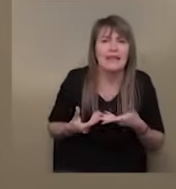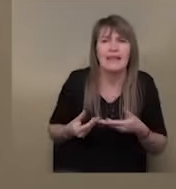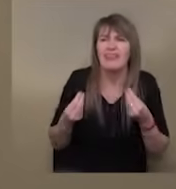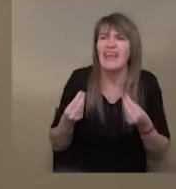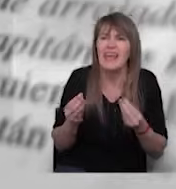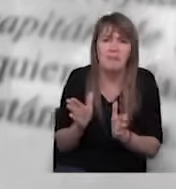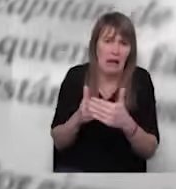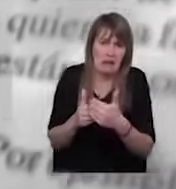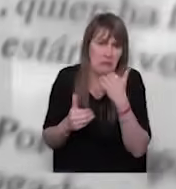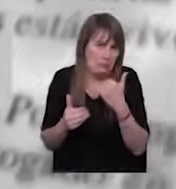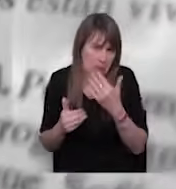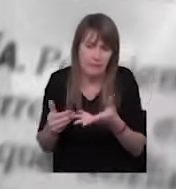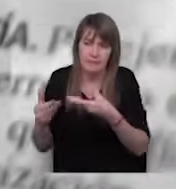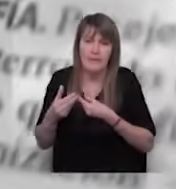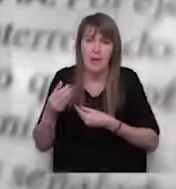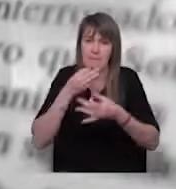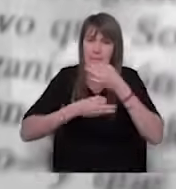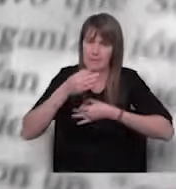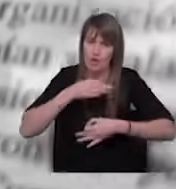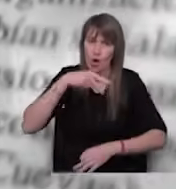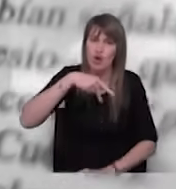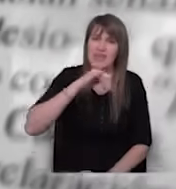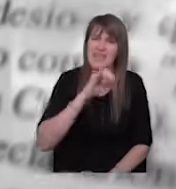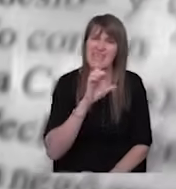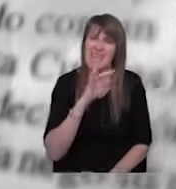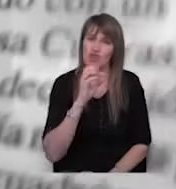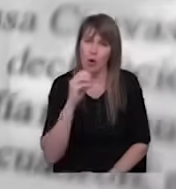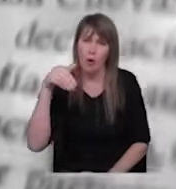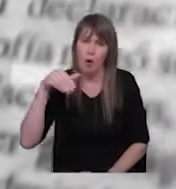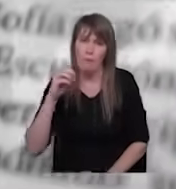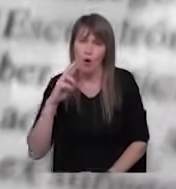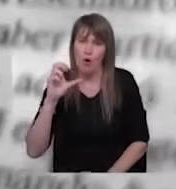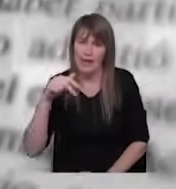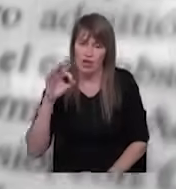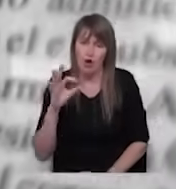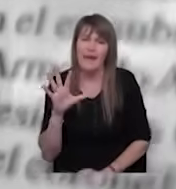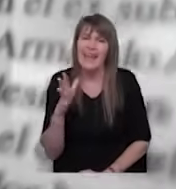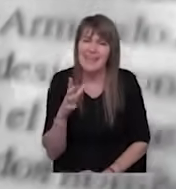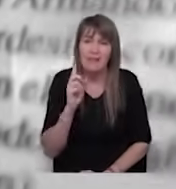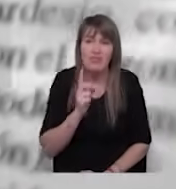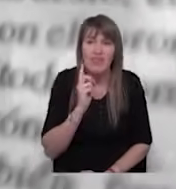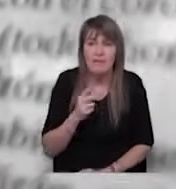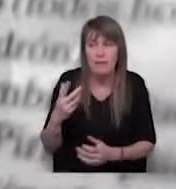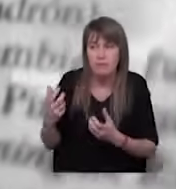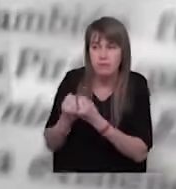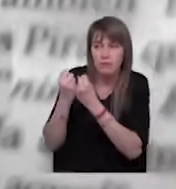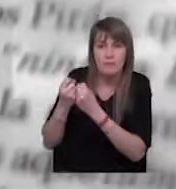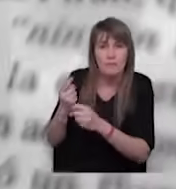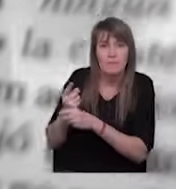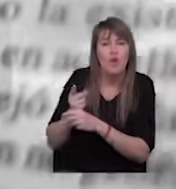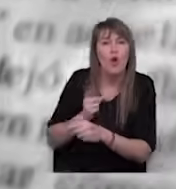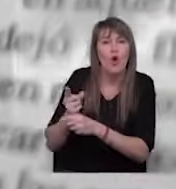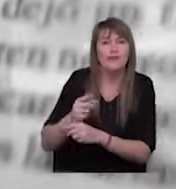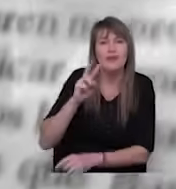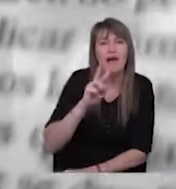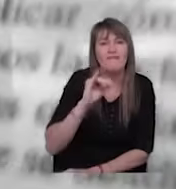se trataba, lo que me fue explicado por Nieto Moreno. Según supe posteriormente, la gelinita debía ser usada en un atentado contra el mayor Pablo